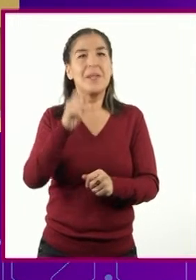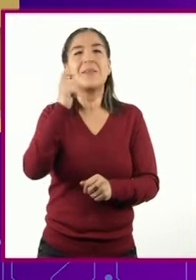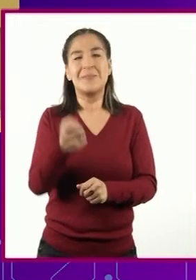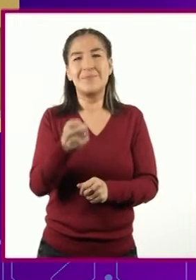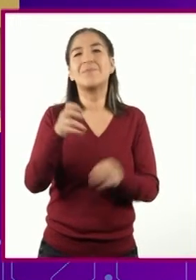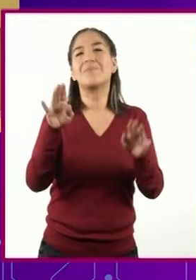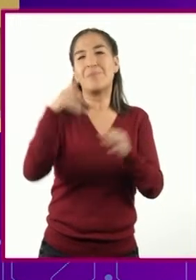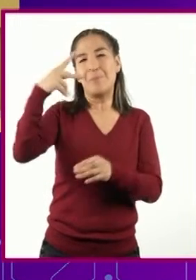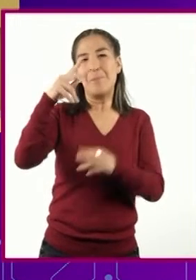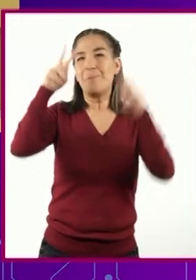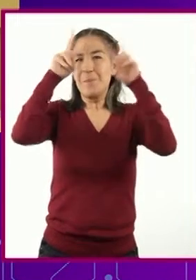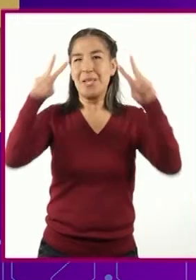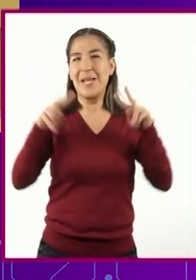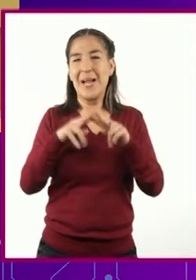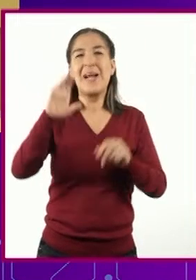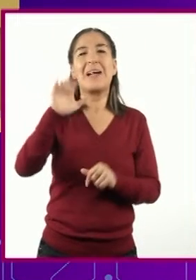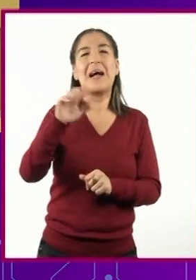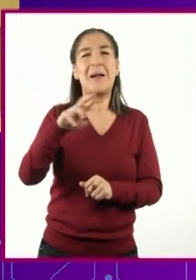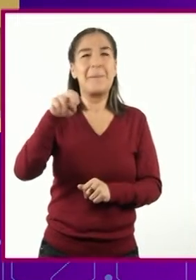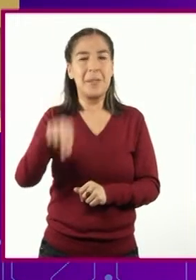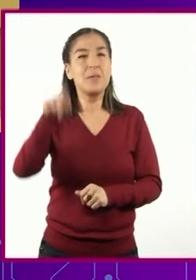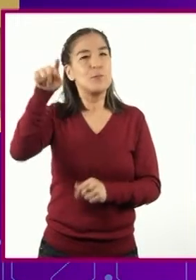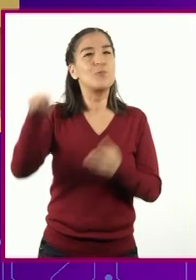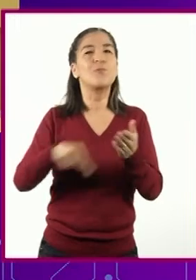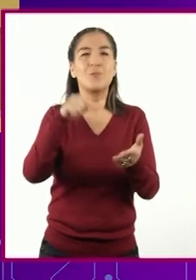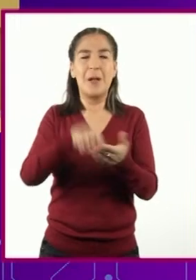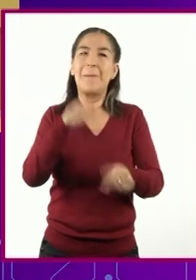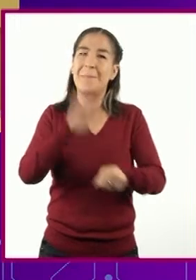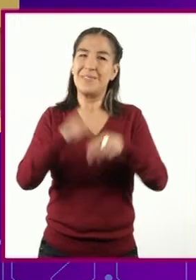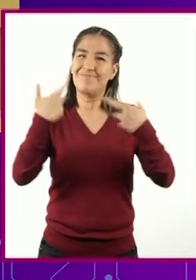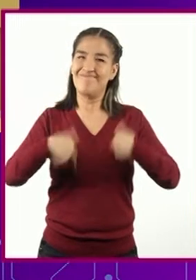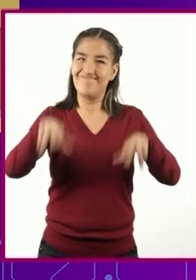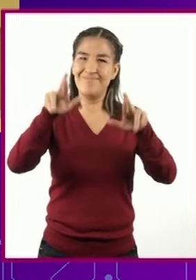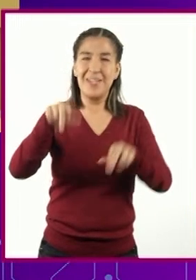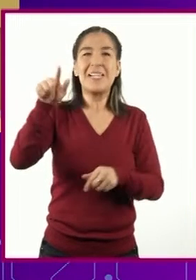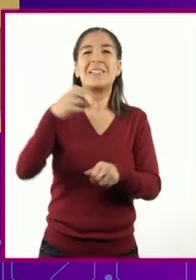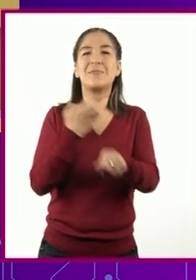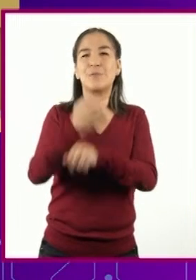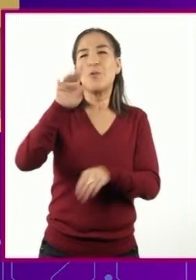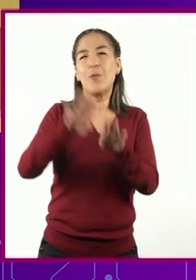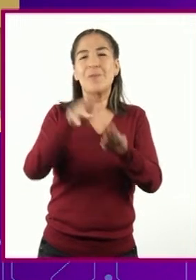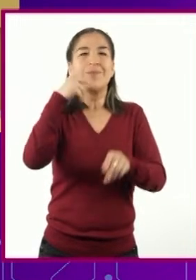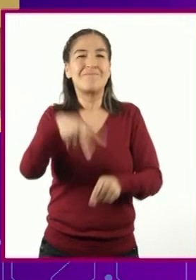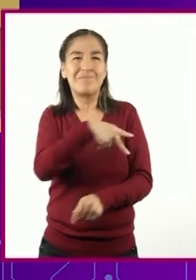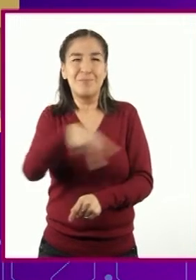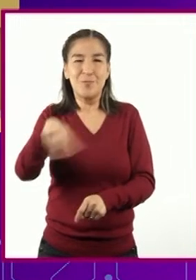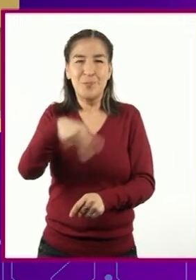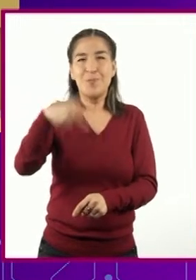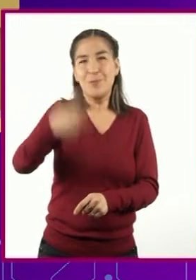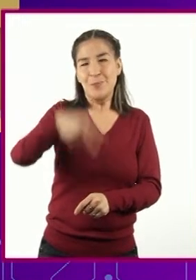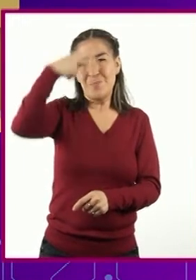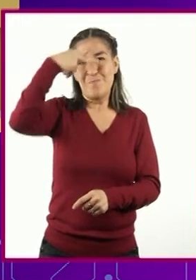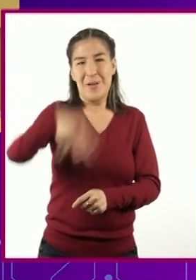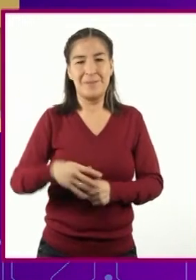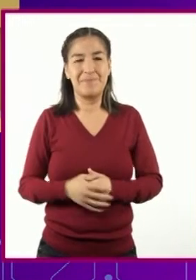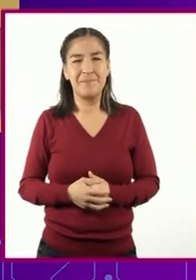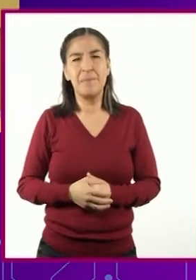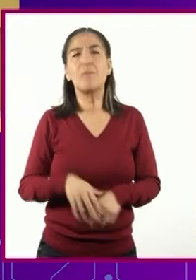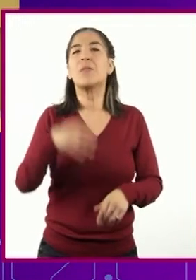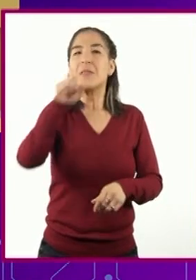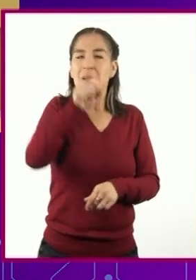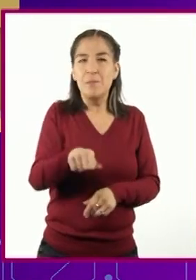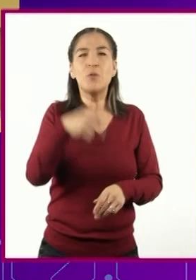Virgen del Carmen y es uno de los eventos más representativos del folclore mexicano. Además,